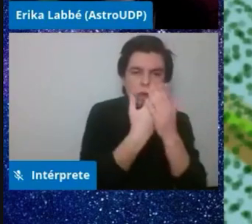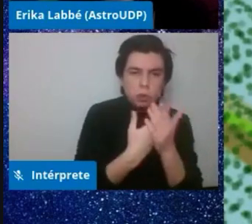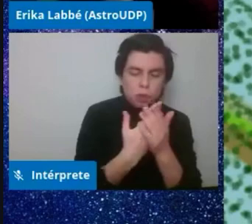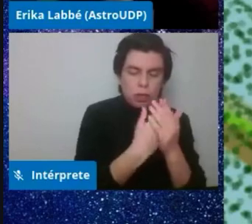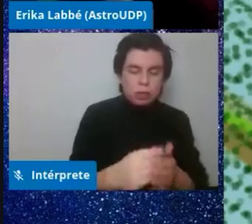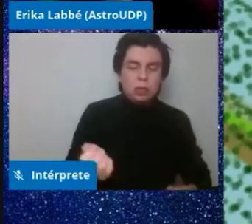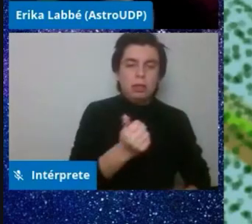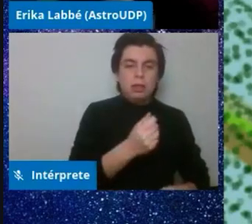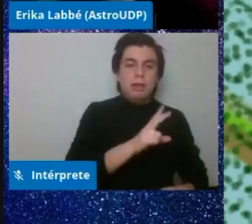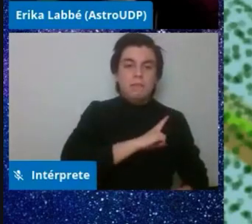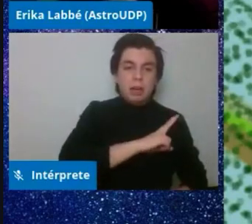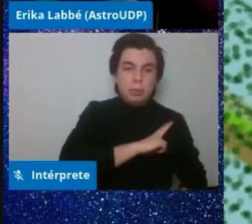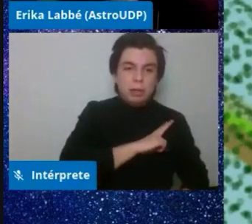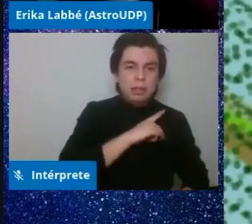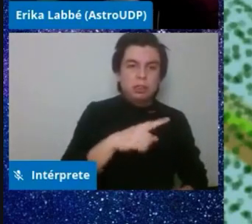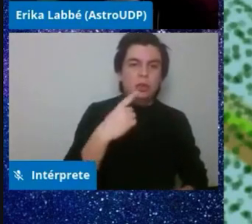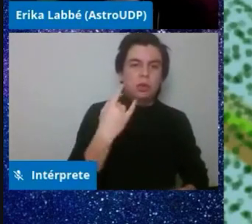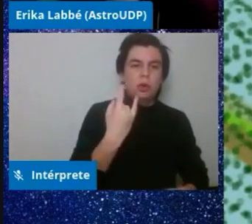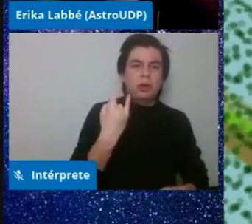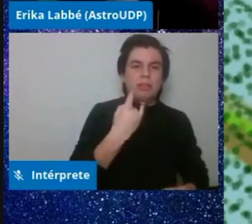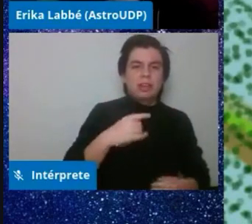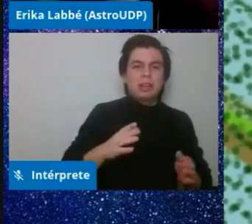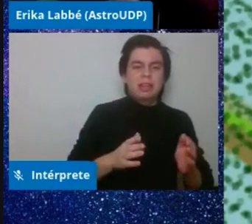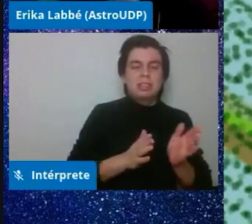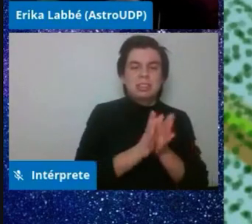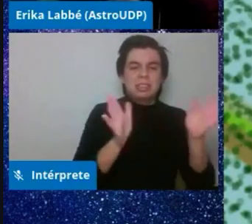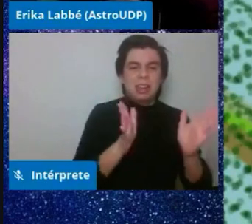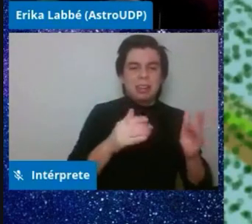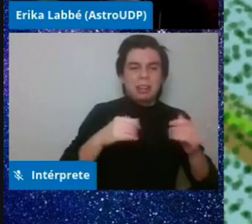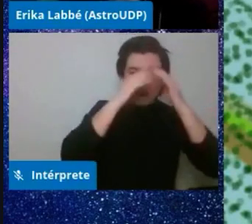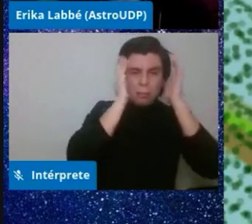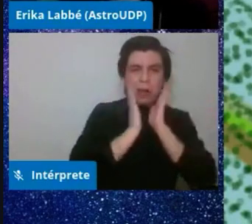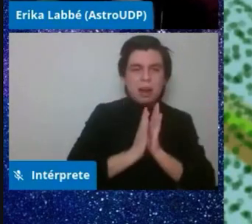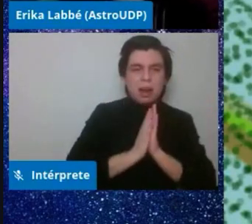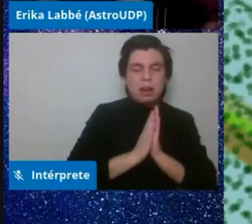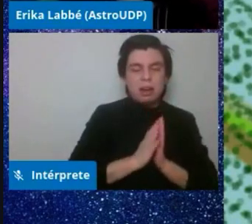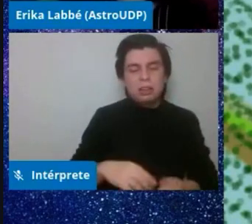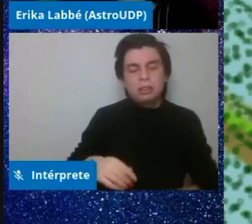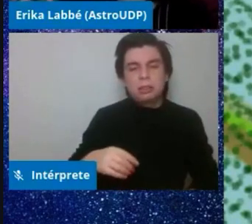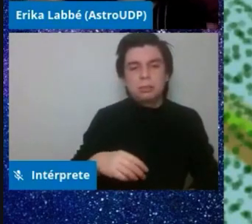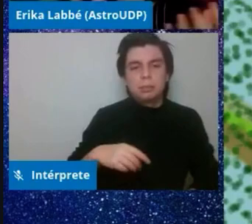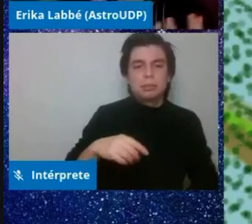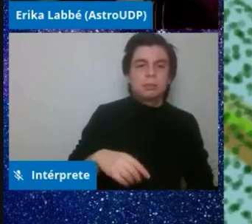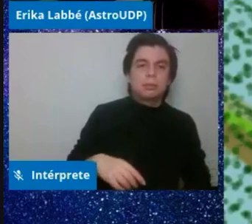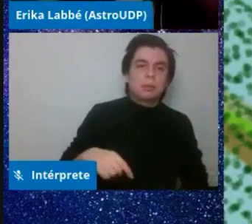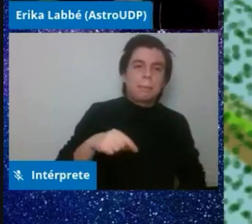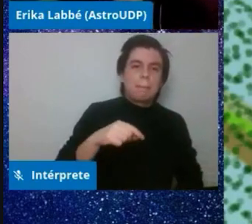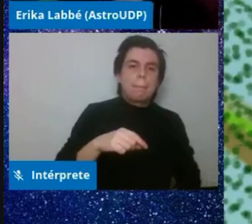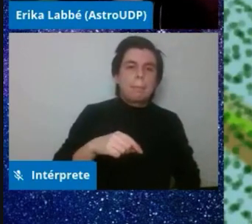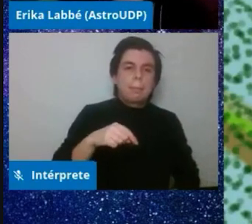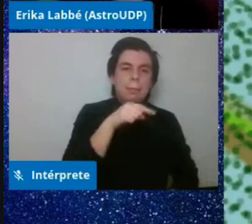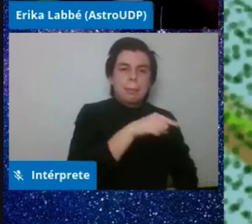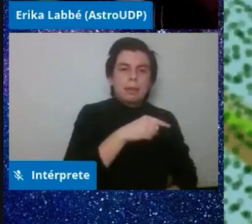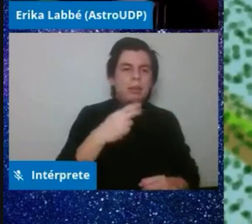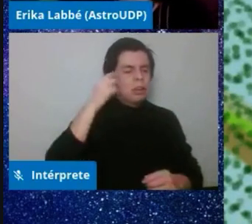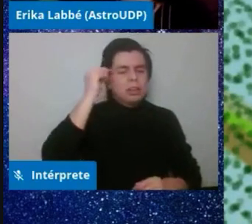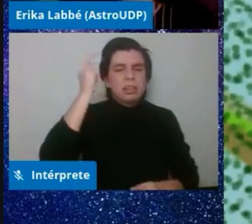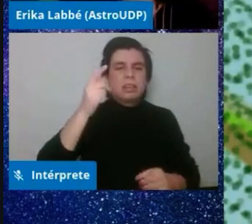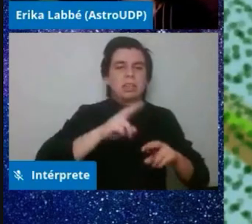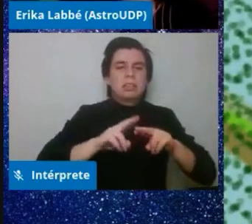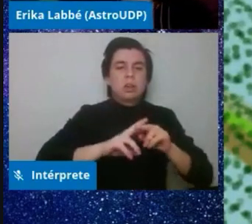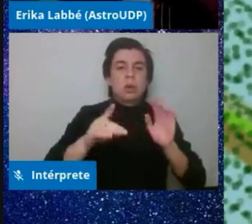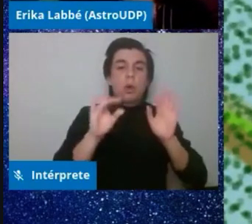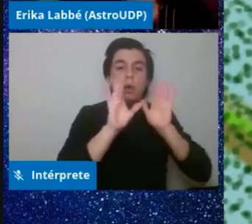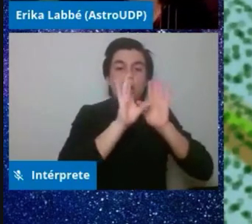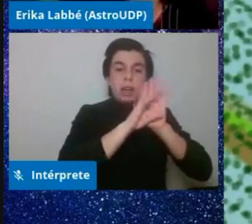de la Universidad de Valparaíso, me parece también. Y su idea fue crear un Instagram que fuera accesible,